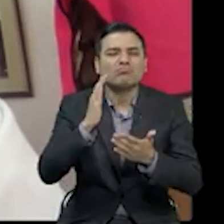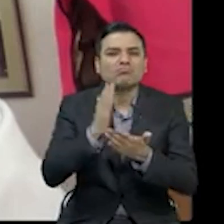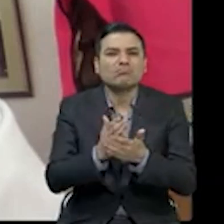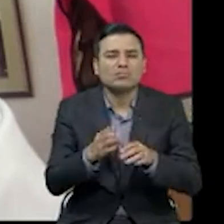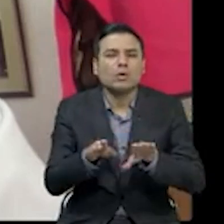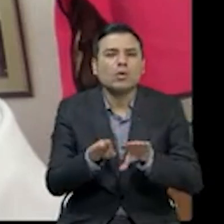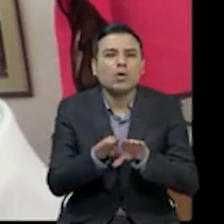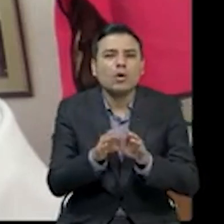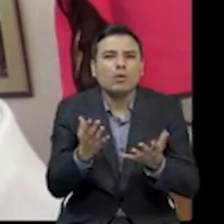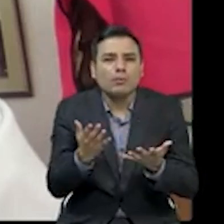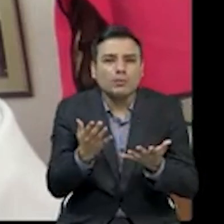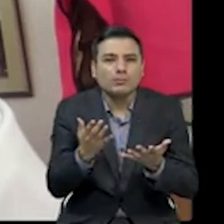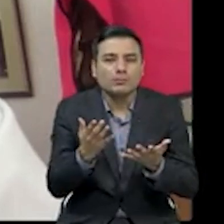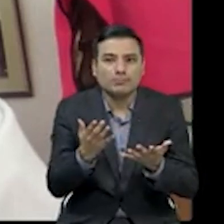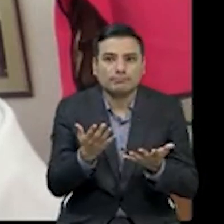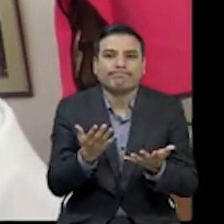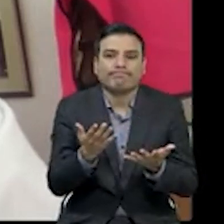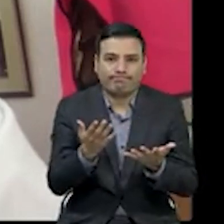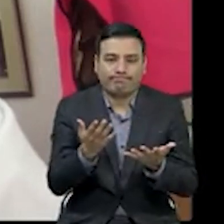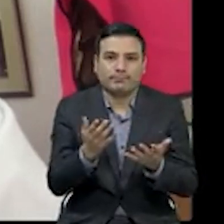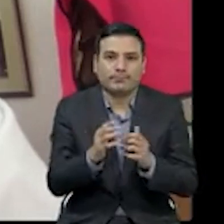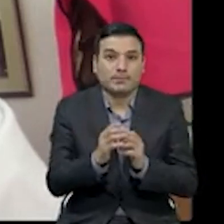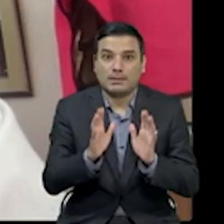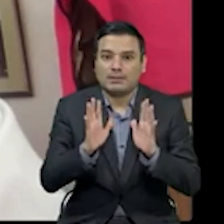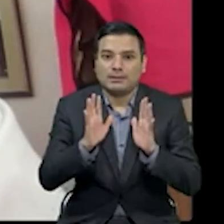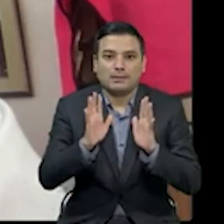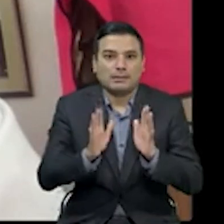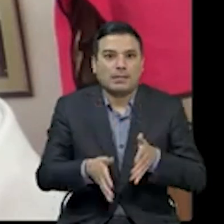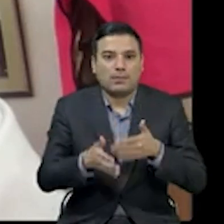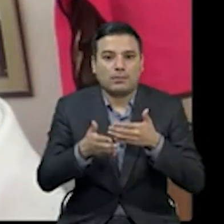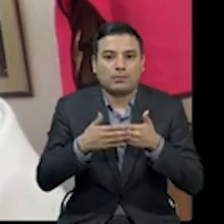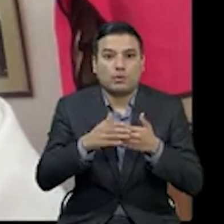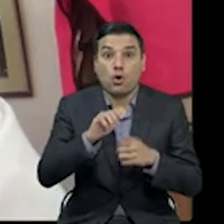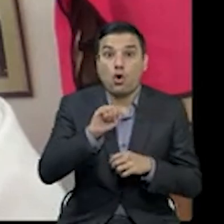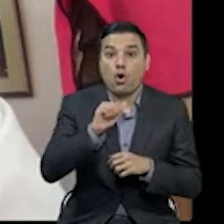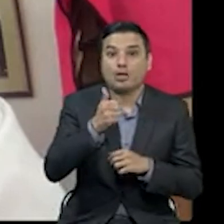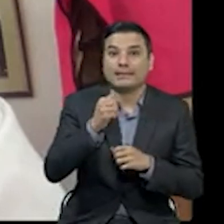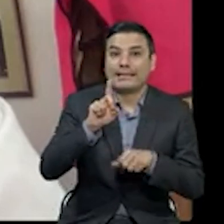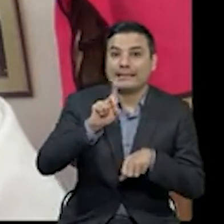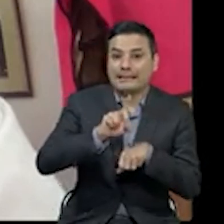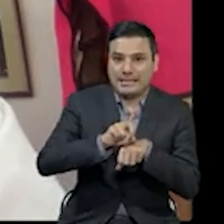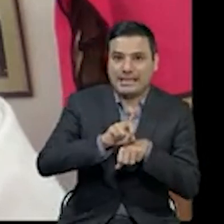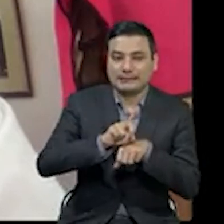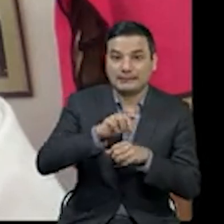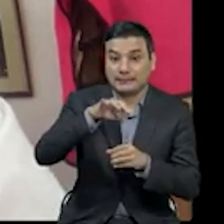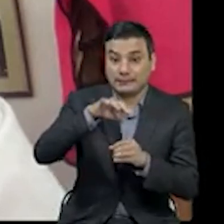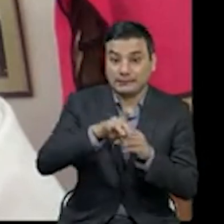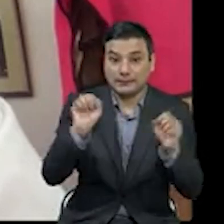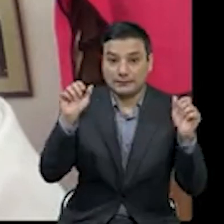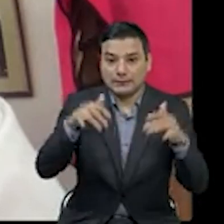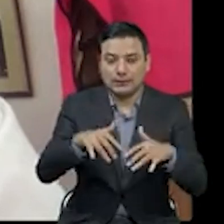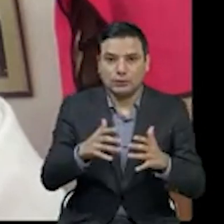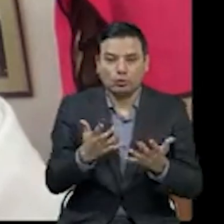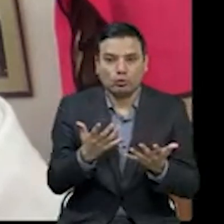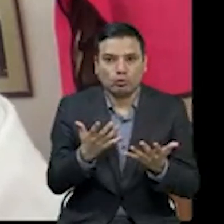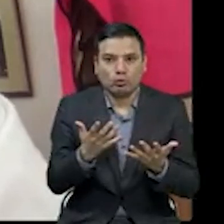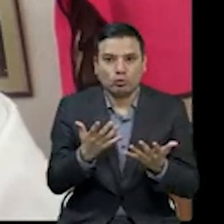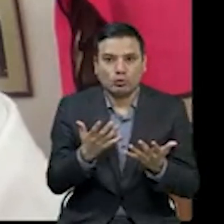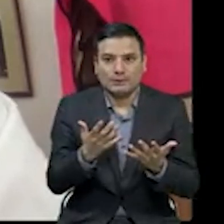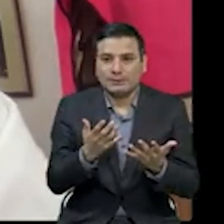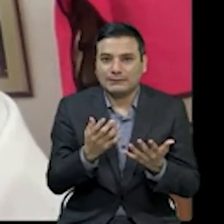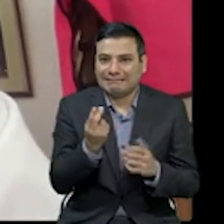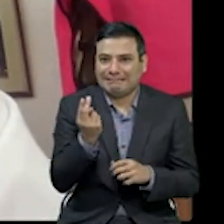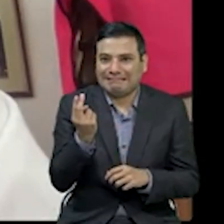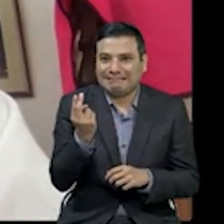No es menor que faltando 11 días para la jornada electoral, pues tengamos necesidad de convocar a